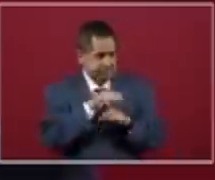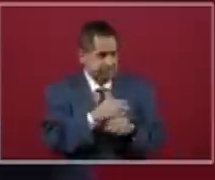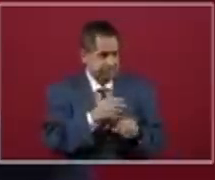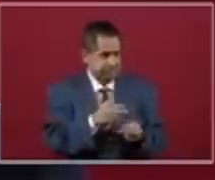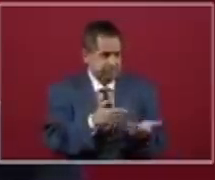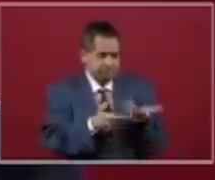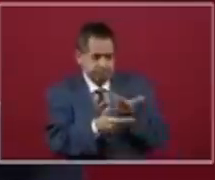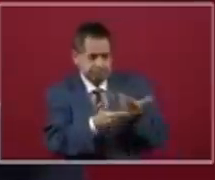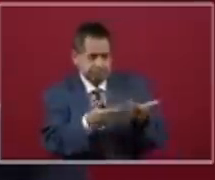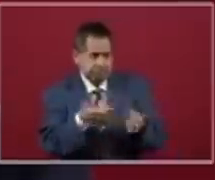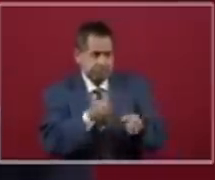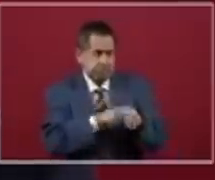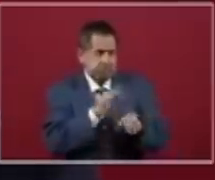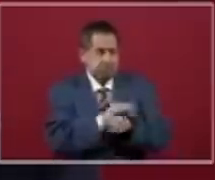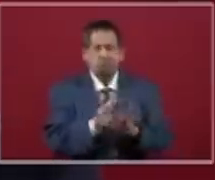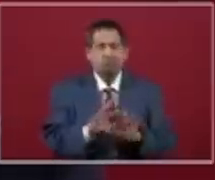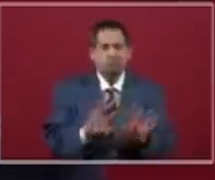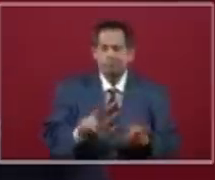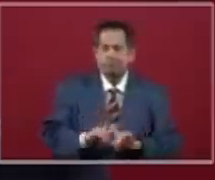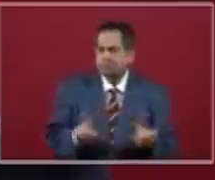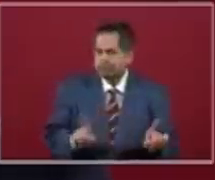esto.